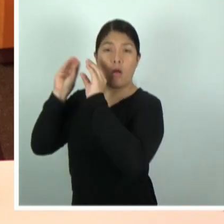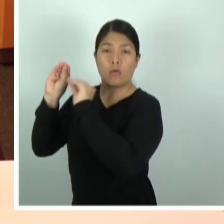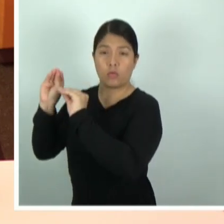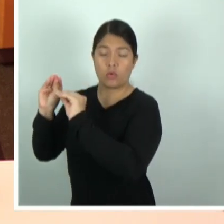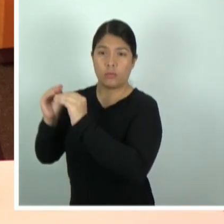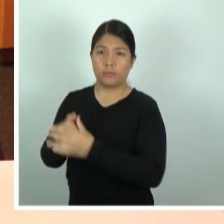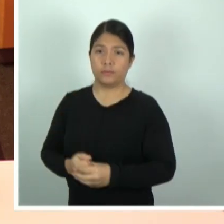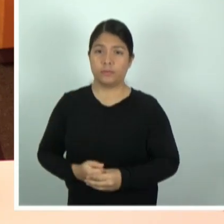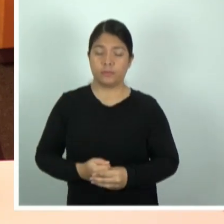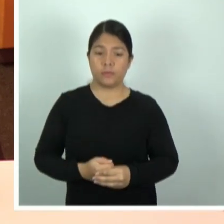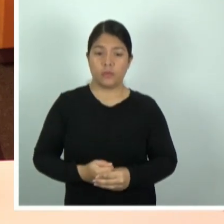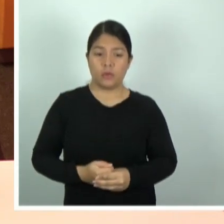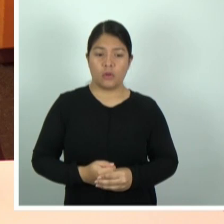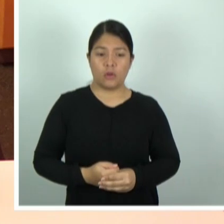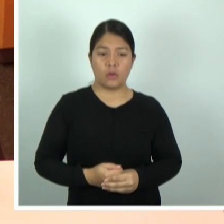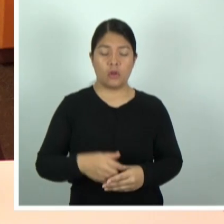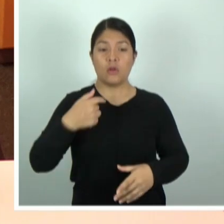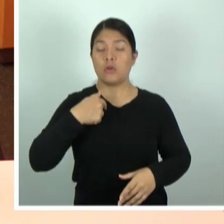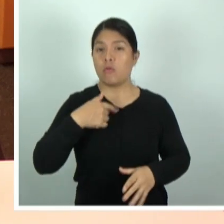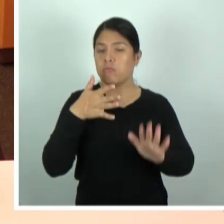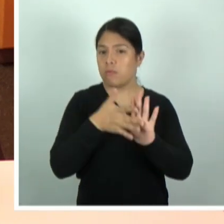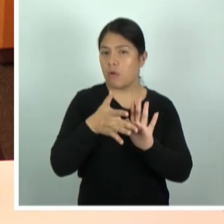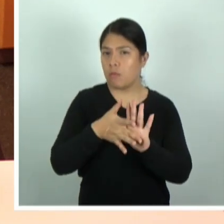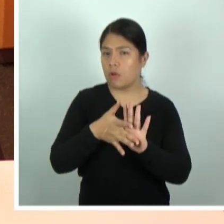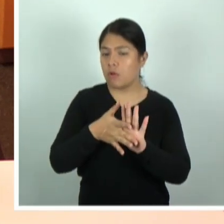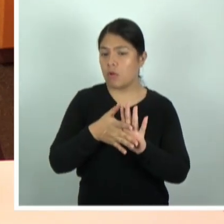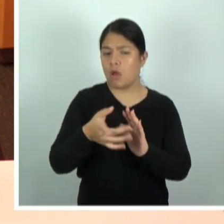porque tenemos que saber que